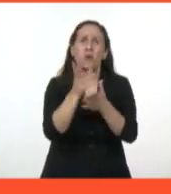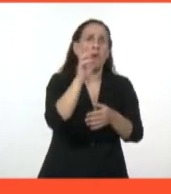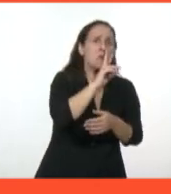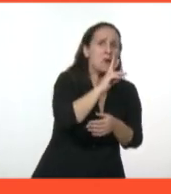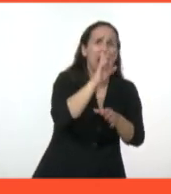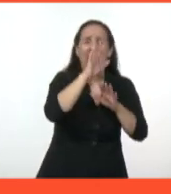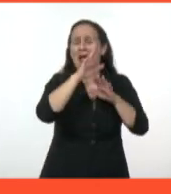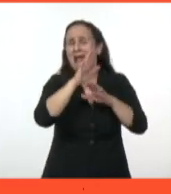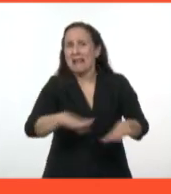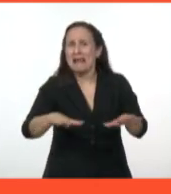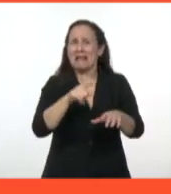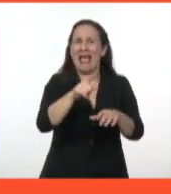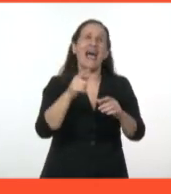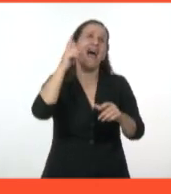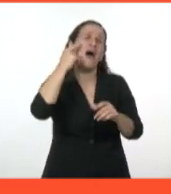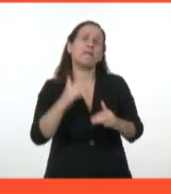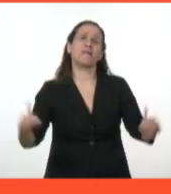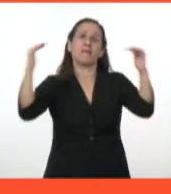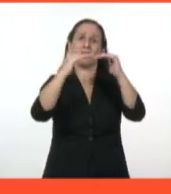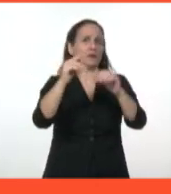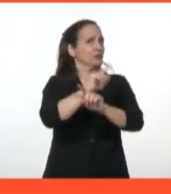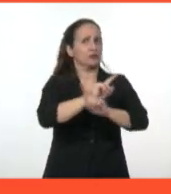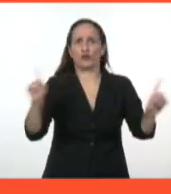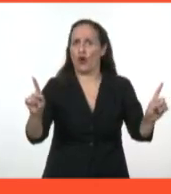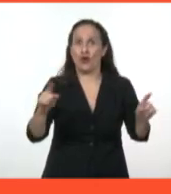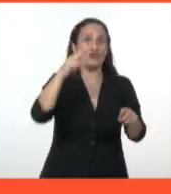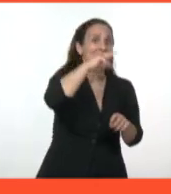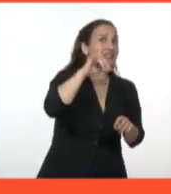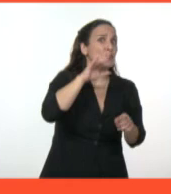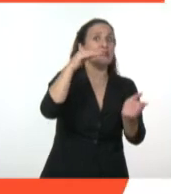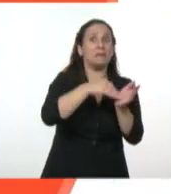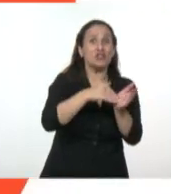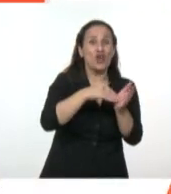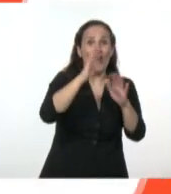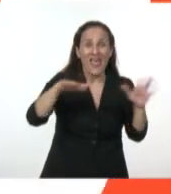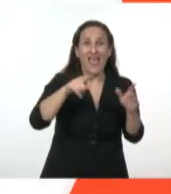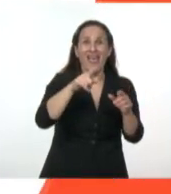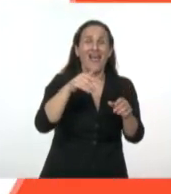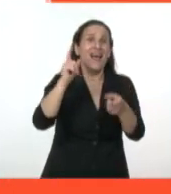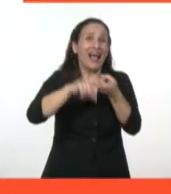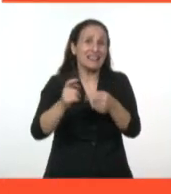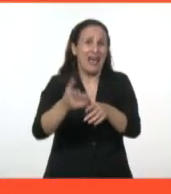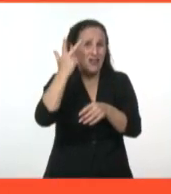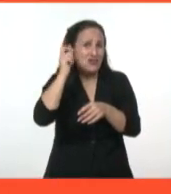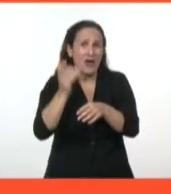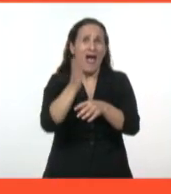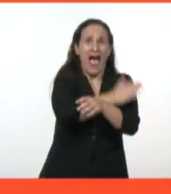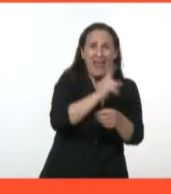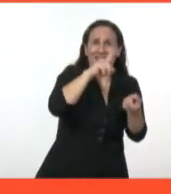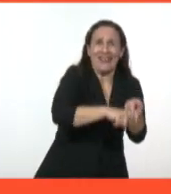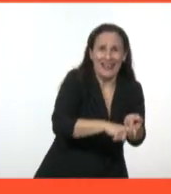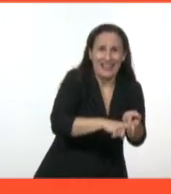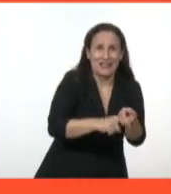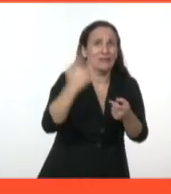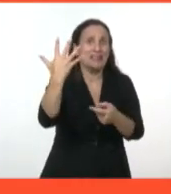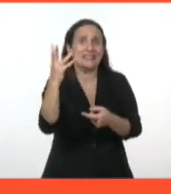de oportunidades. Más de 750 millones de ellas se han casado antes de cumplir los 18 años. Una de cada 5